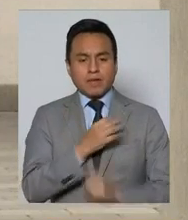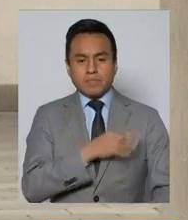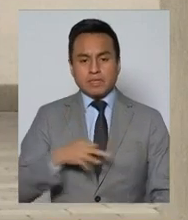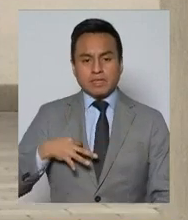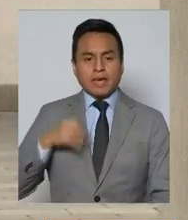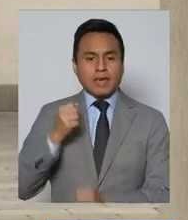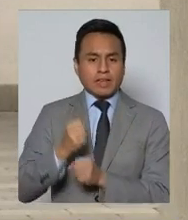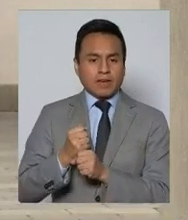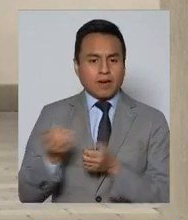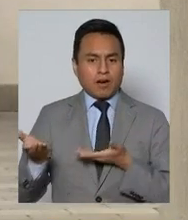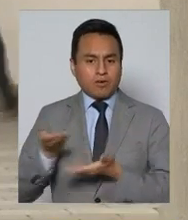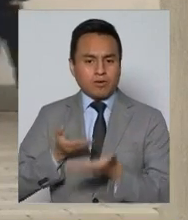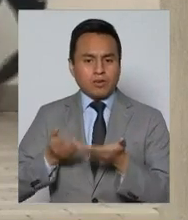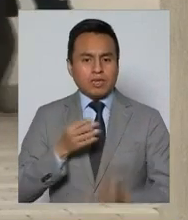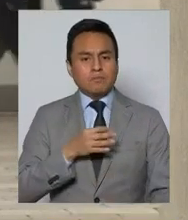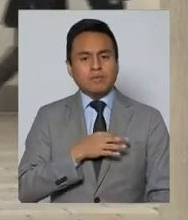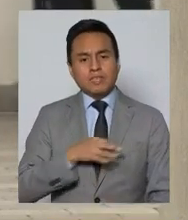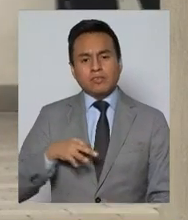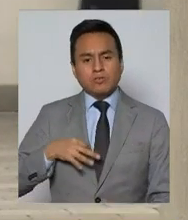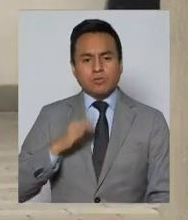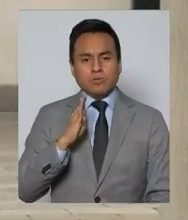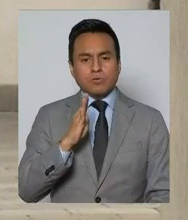ministra del Trabajo y con el ministro Briones.